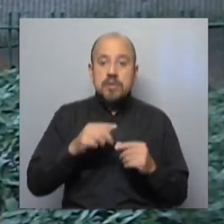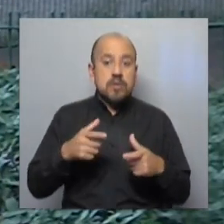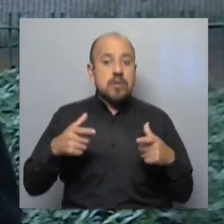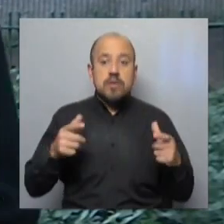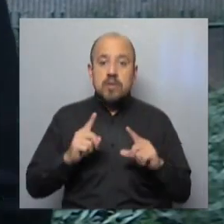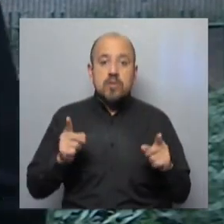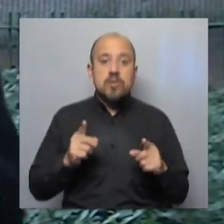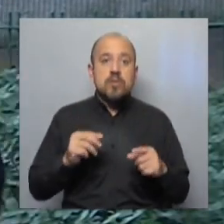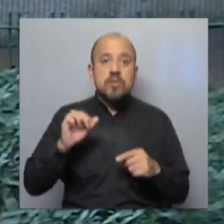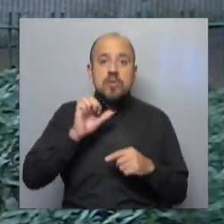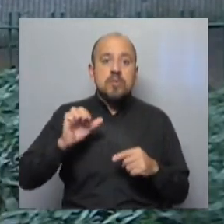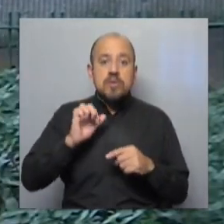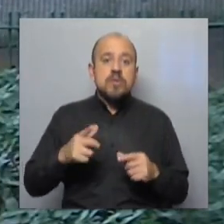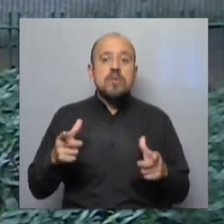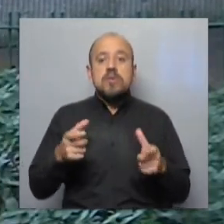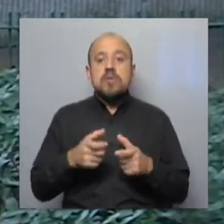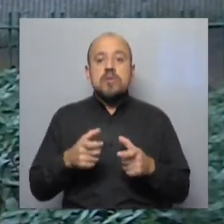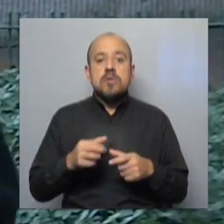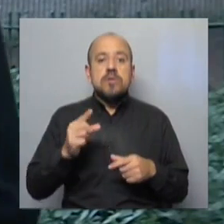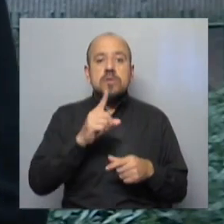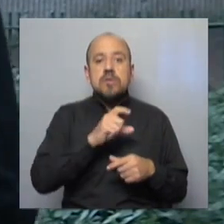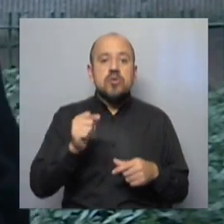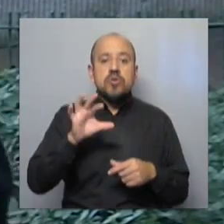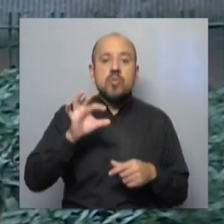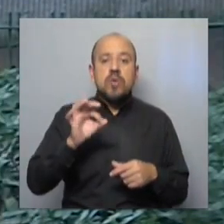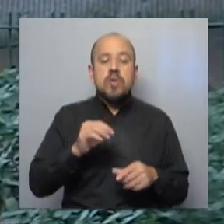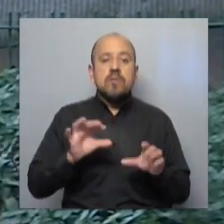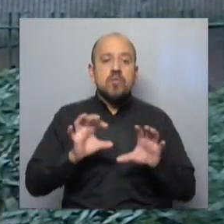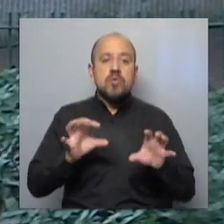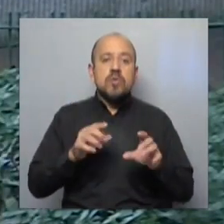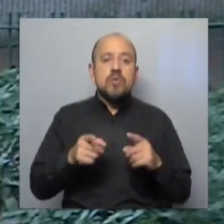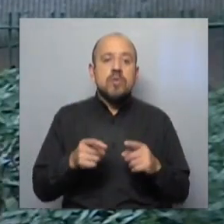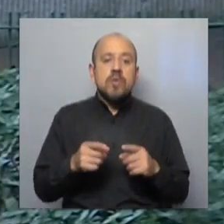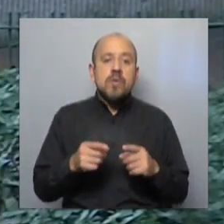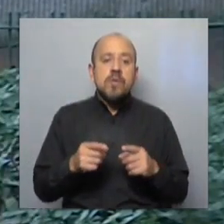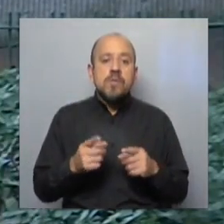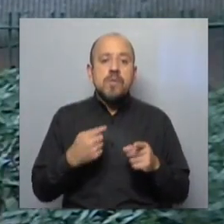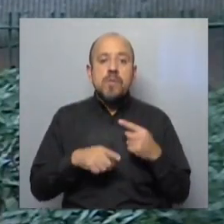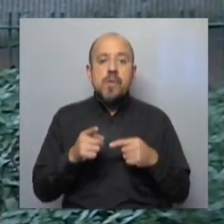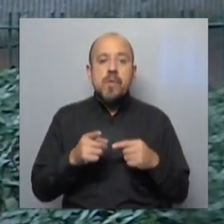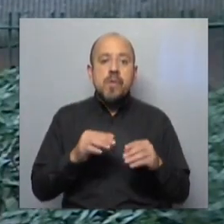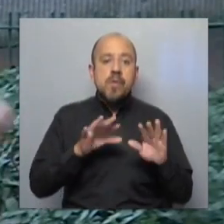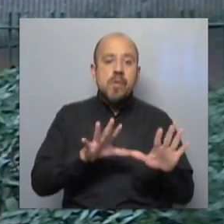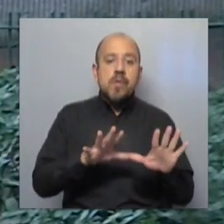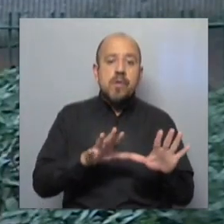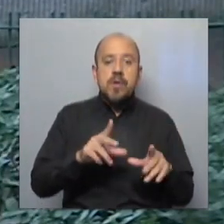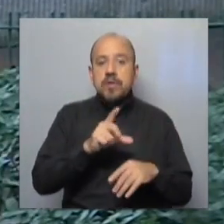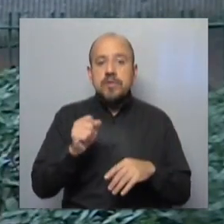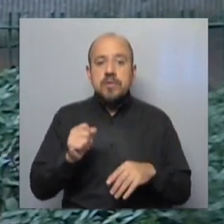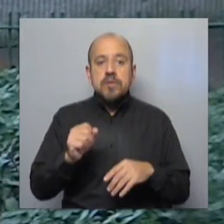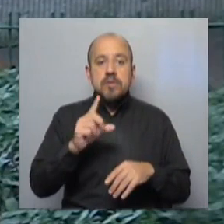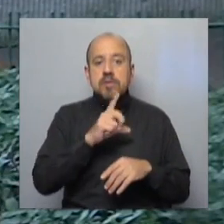empresa chica digamos 150 funcionarios medianas pero sean 10 social 100 o 150